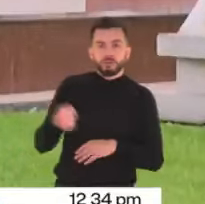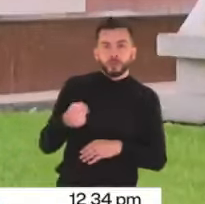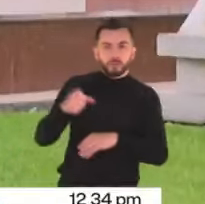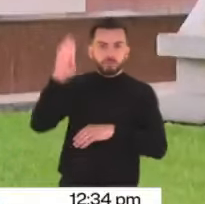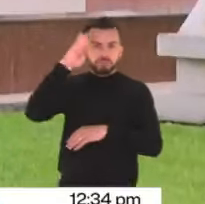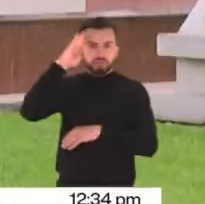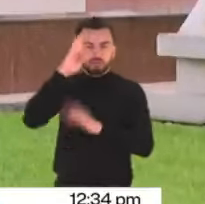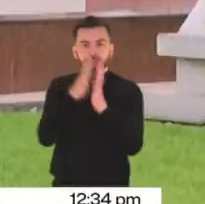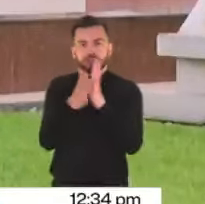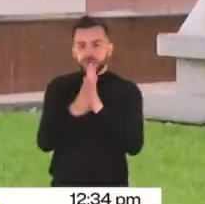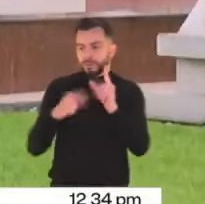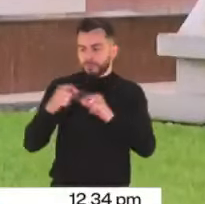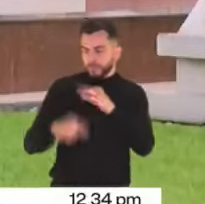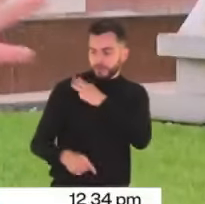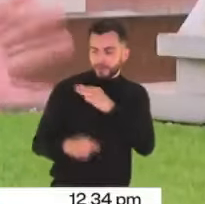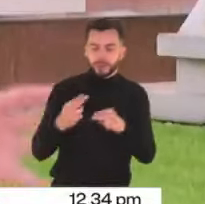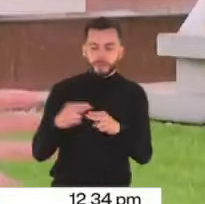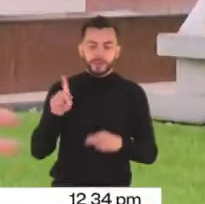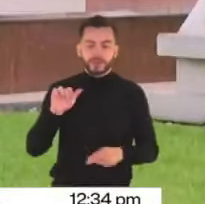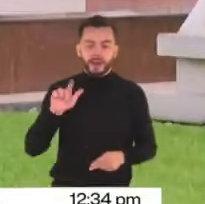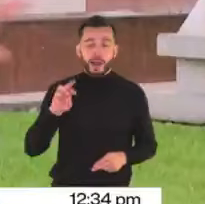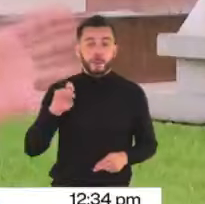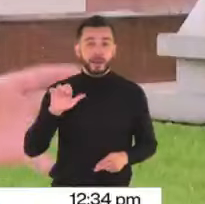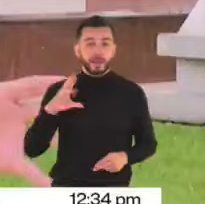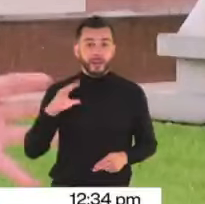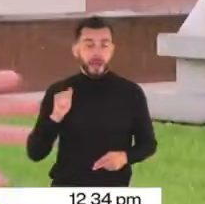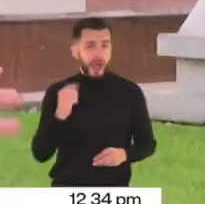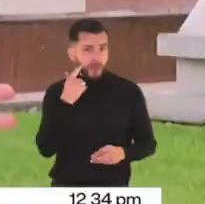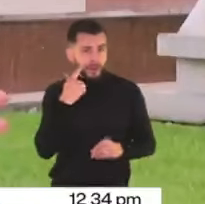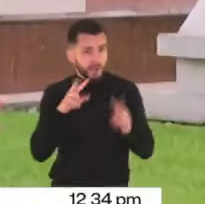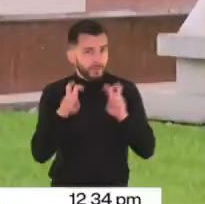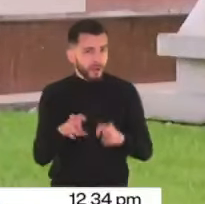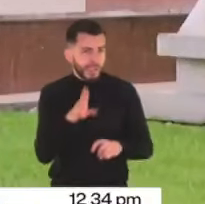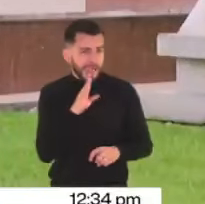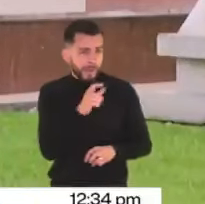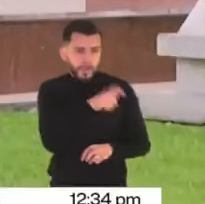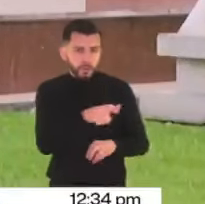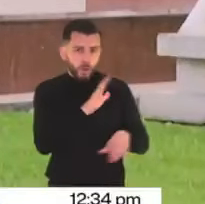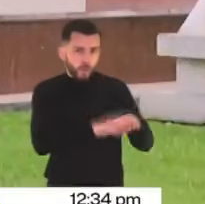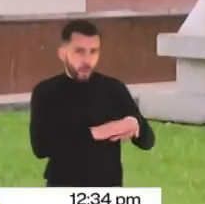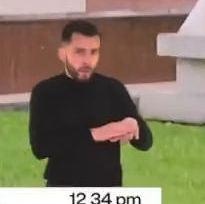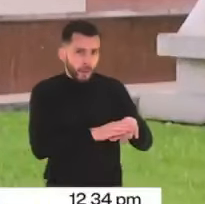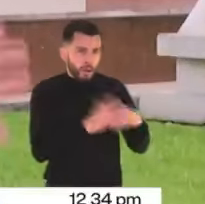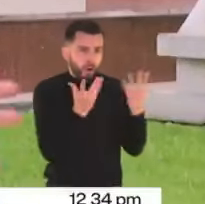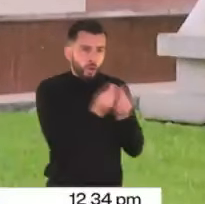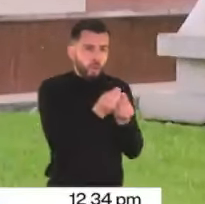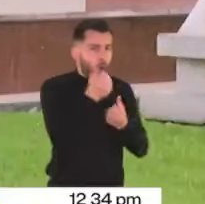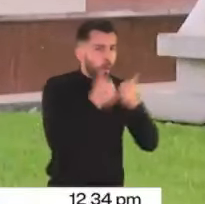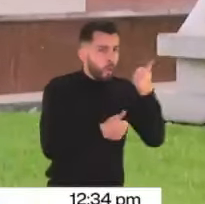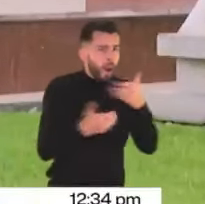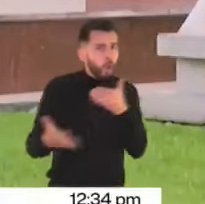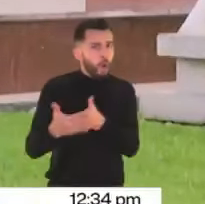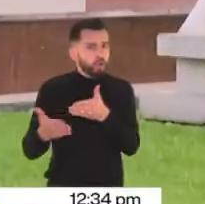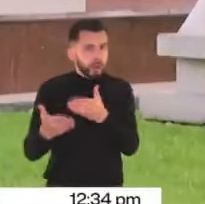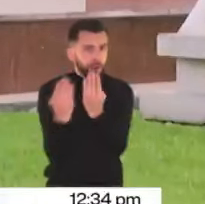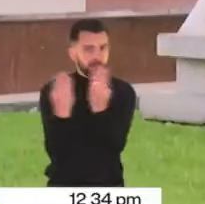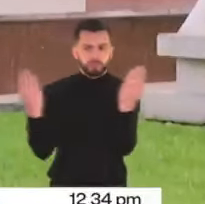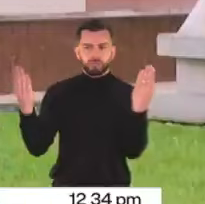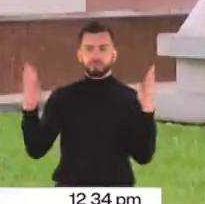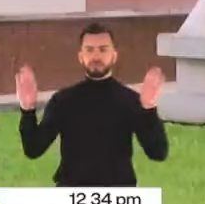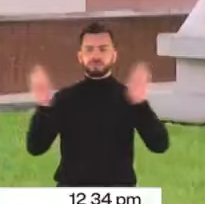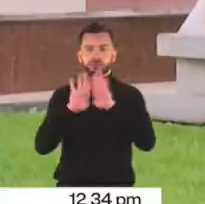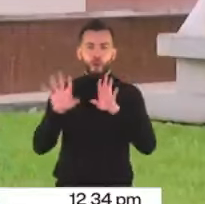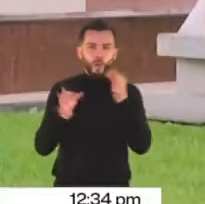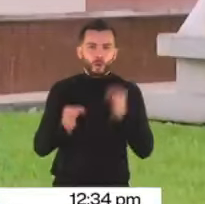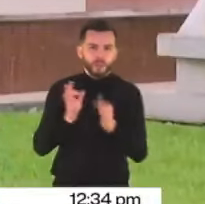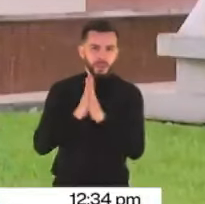general Salamanca, acerca de esa investigación. ¿Quiénes serían los que estarían detrás de ese atentado, de